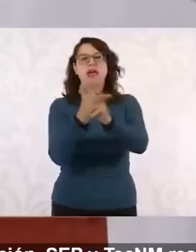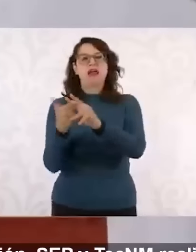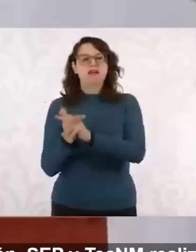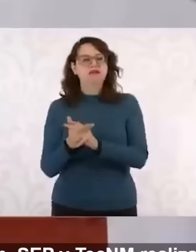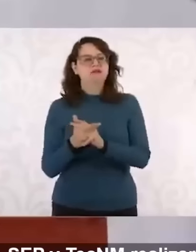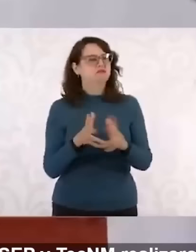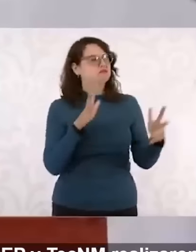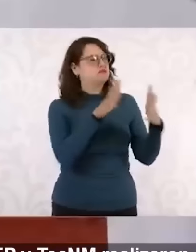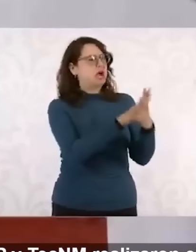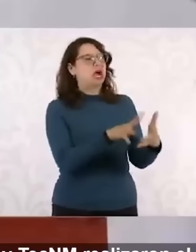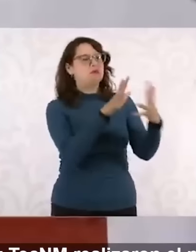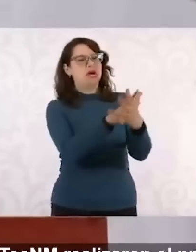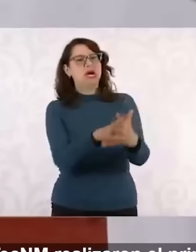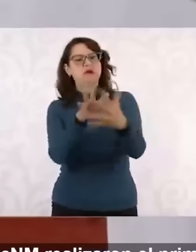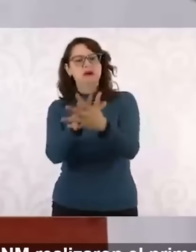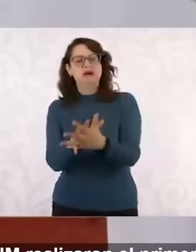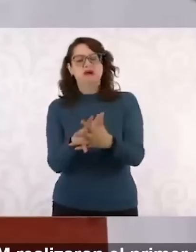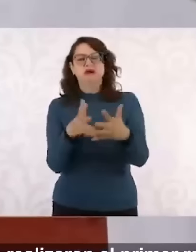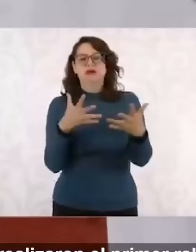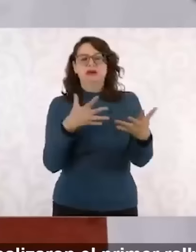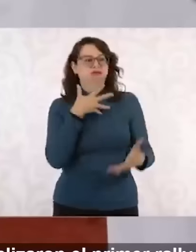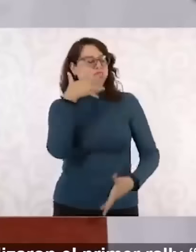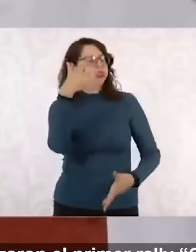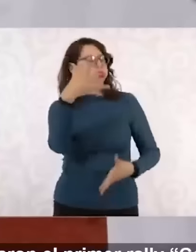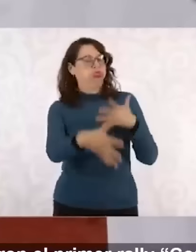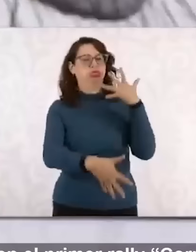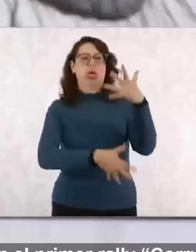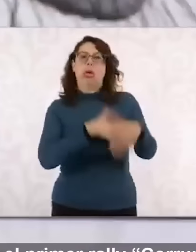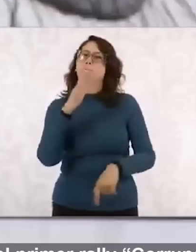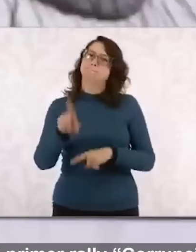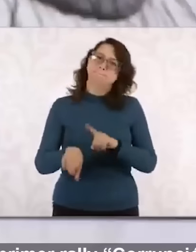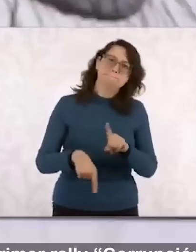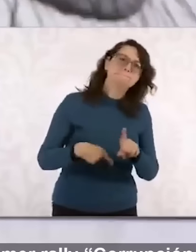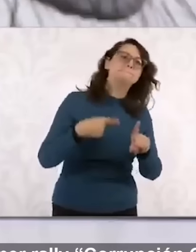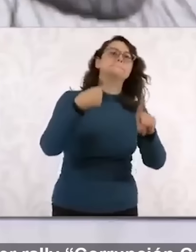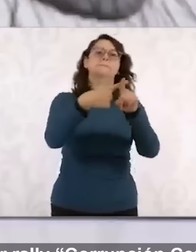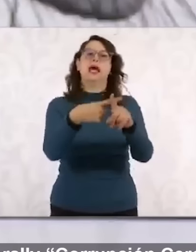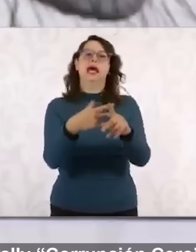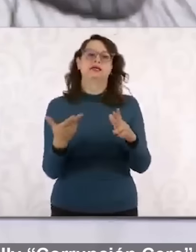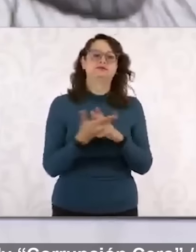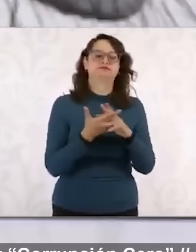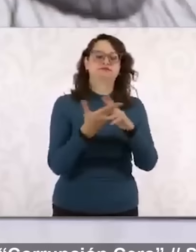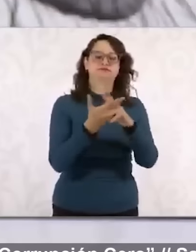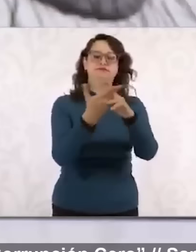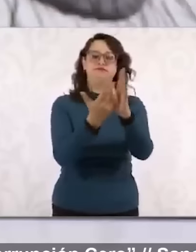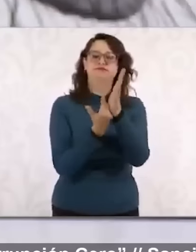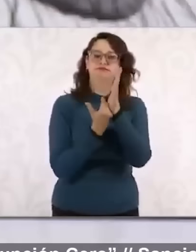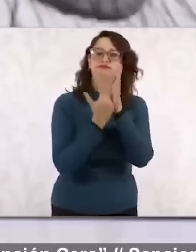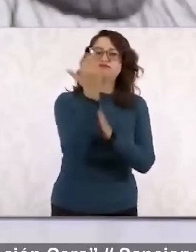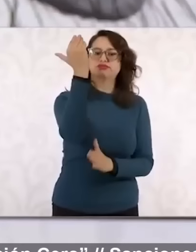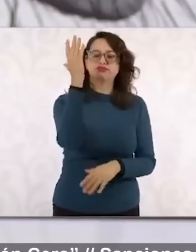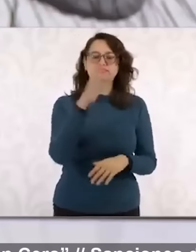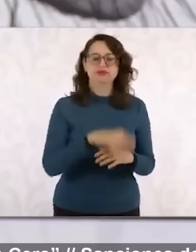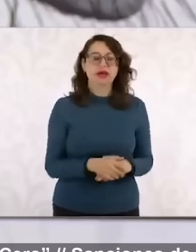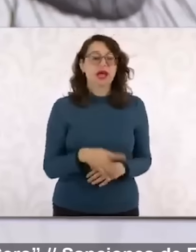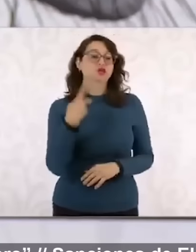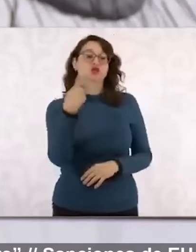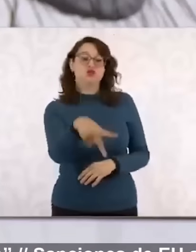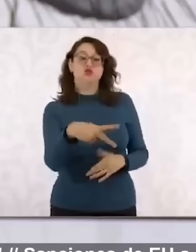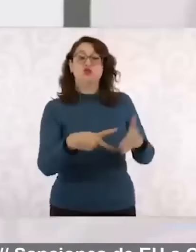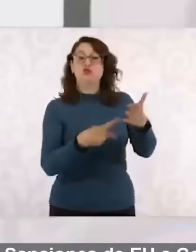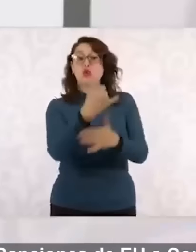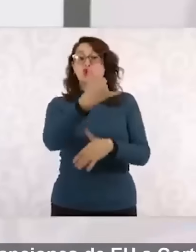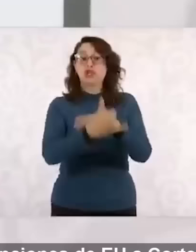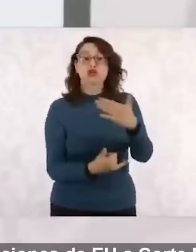con enfrentamientos, que provocó un incremento adicional en los homicidios. Ese es un proyecto de nación, es